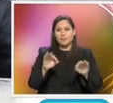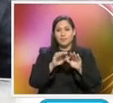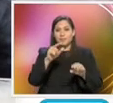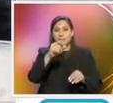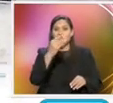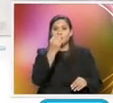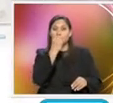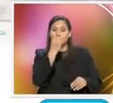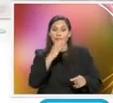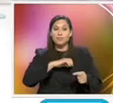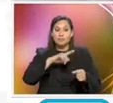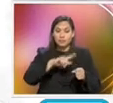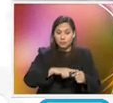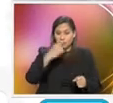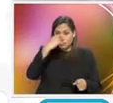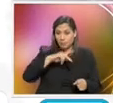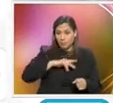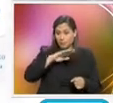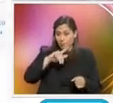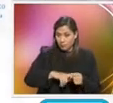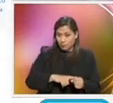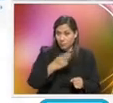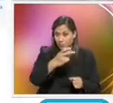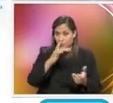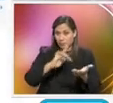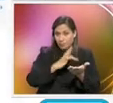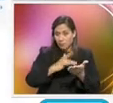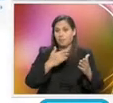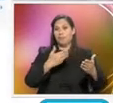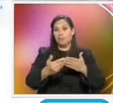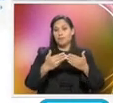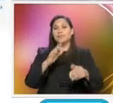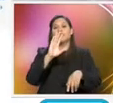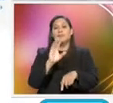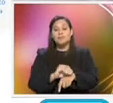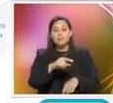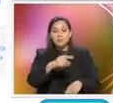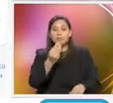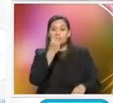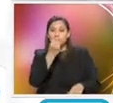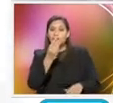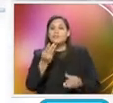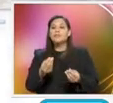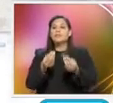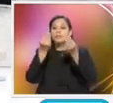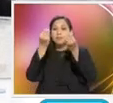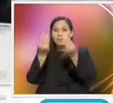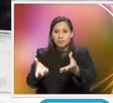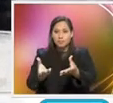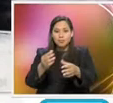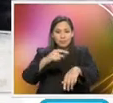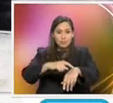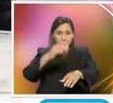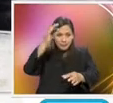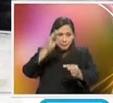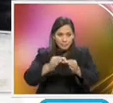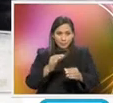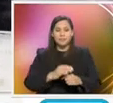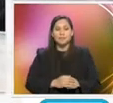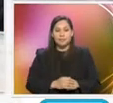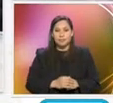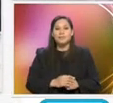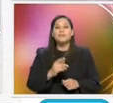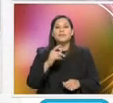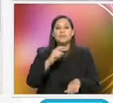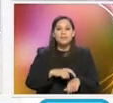dieta particular para tu mascota, este tipo de tecnología permite que esa comida se entregue de manera justa. Esto